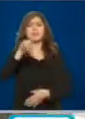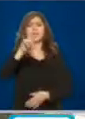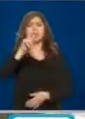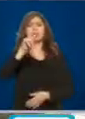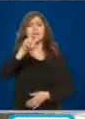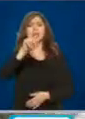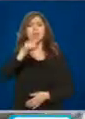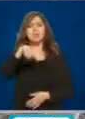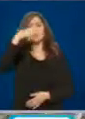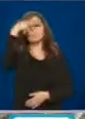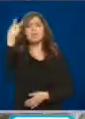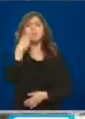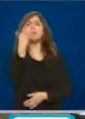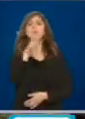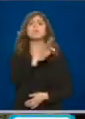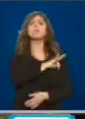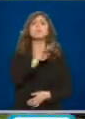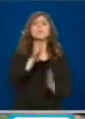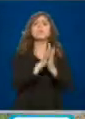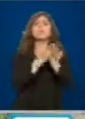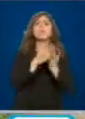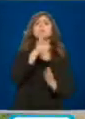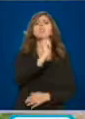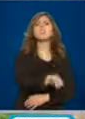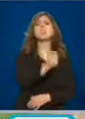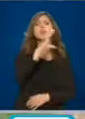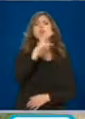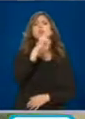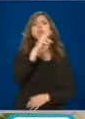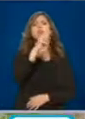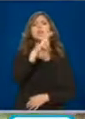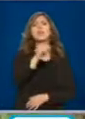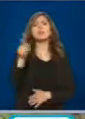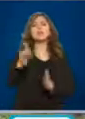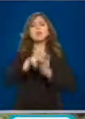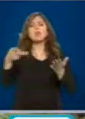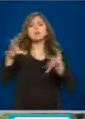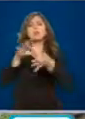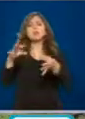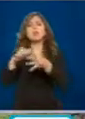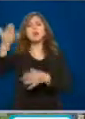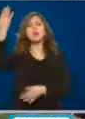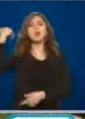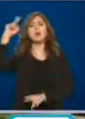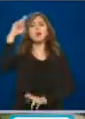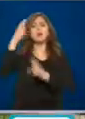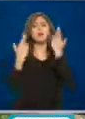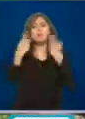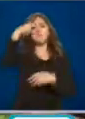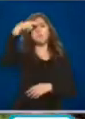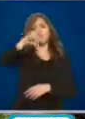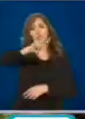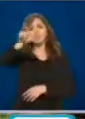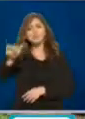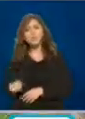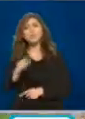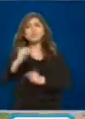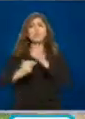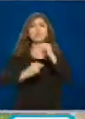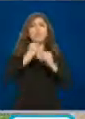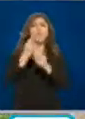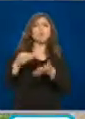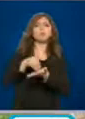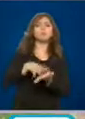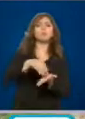que también se pueden ver como crónicas periodísticas después de la Revolución Mexicana, cómo se fue asentando